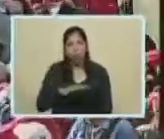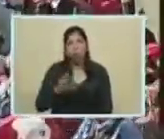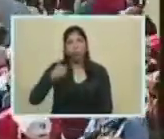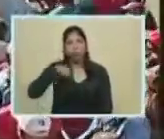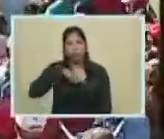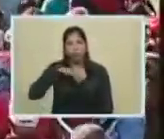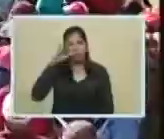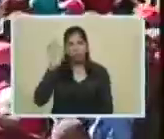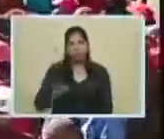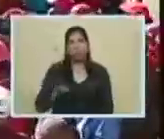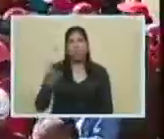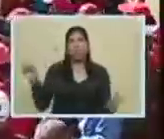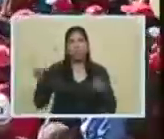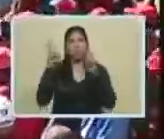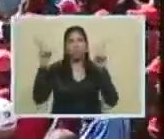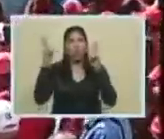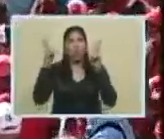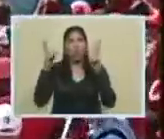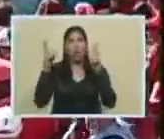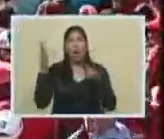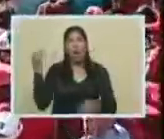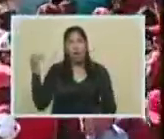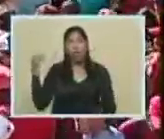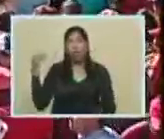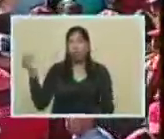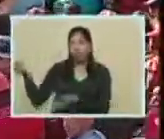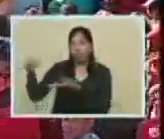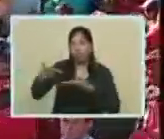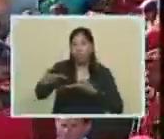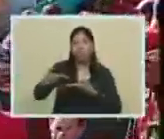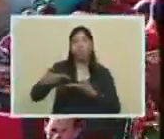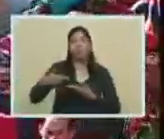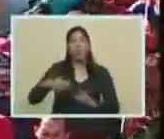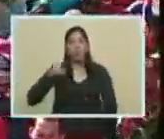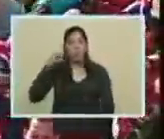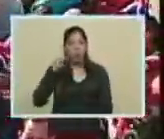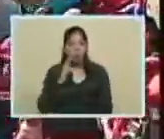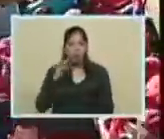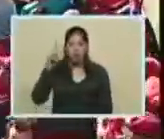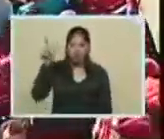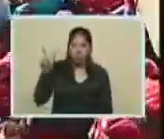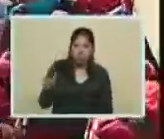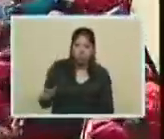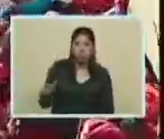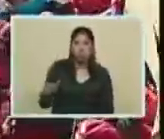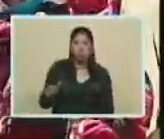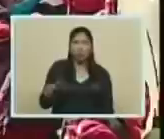Somos la fuerza de la victoria que nos dejó Bolívar, Padre Libertador.